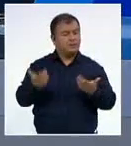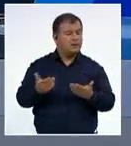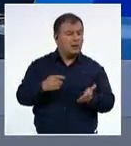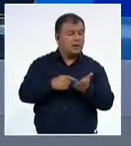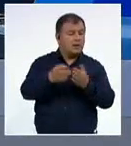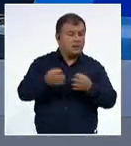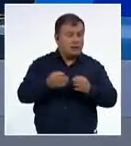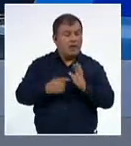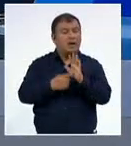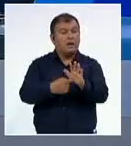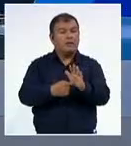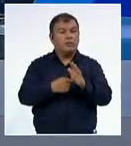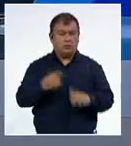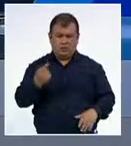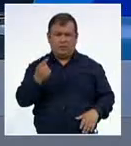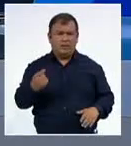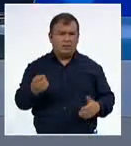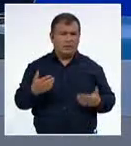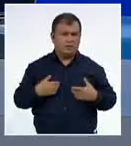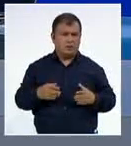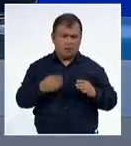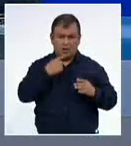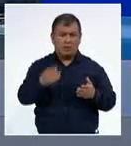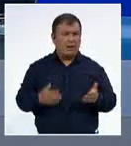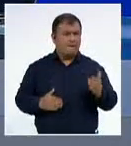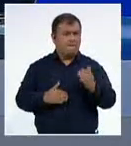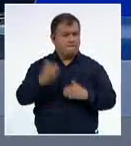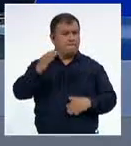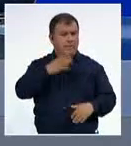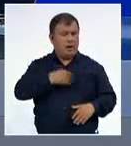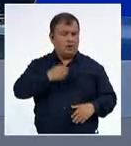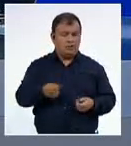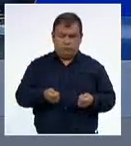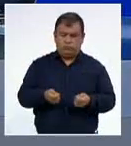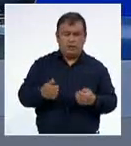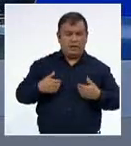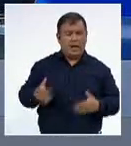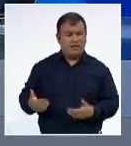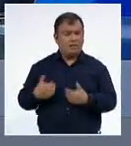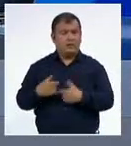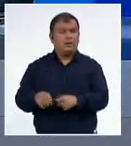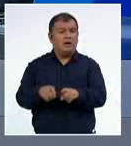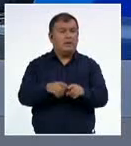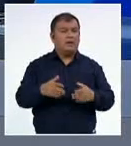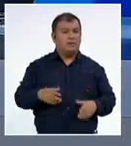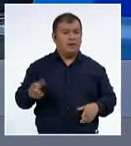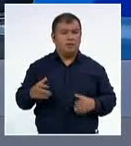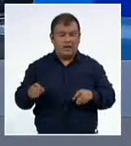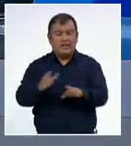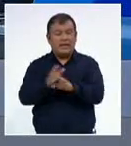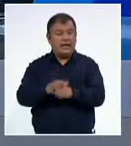nota y yo sí quisiera resaltar, es que no solamente, que la nota sí lo dice, mayores de edad son los únicos que pueden tener este tipo de perros, sino que deben de pasar por un